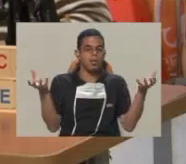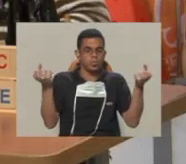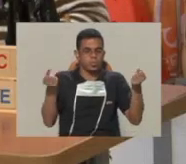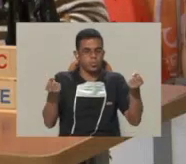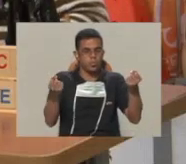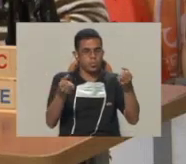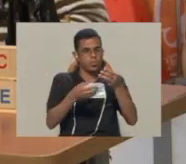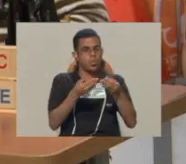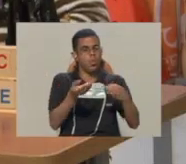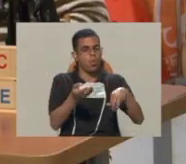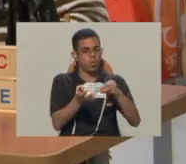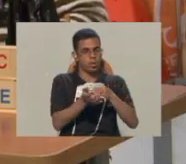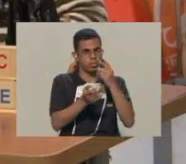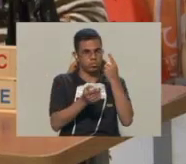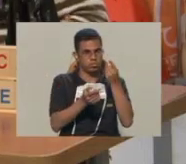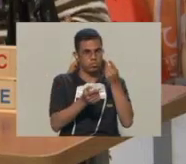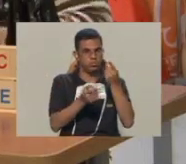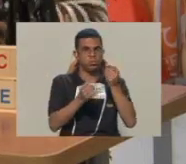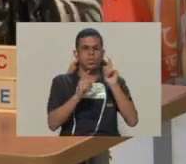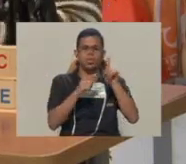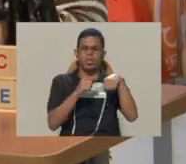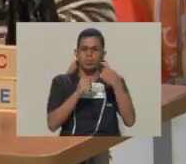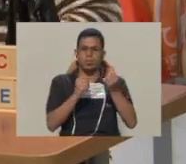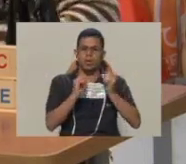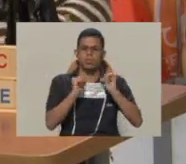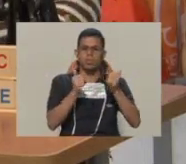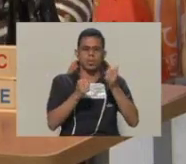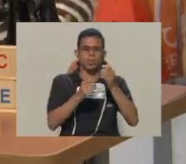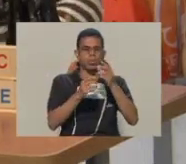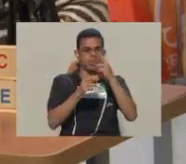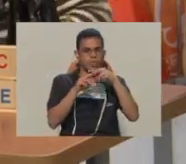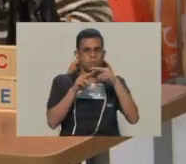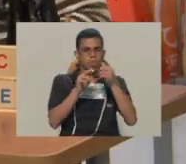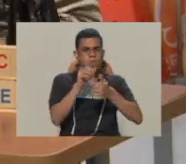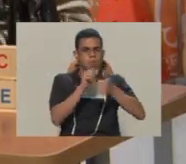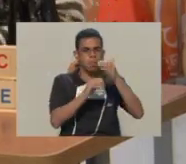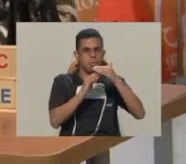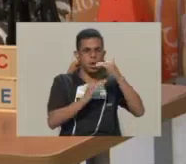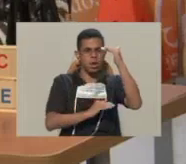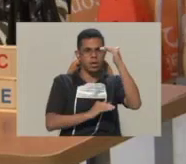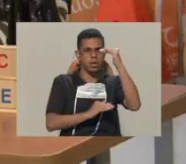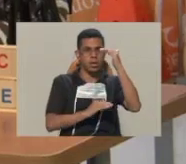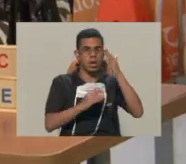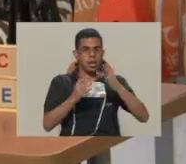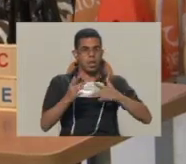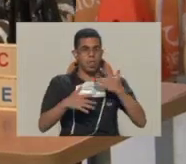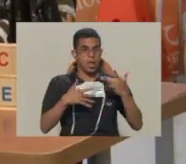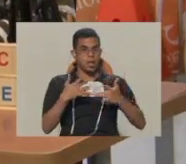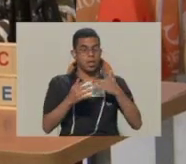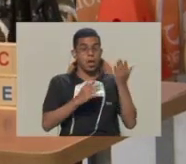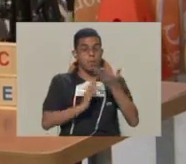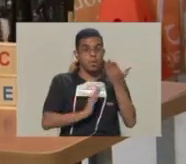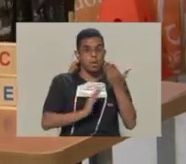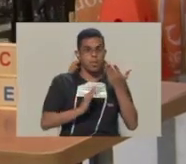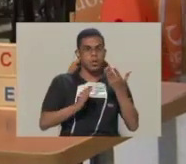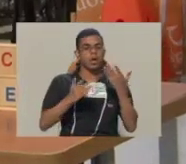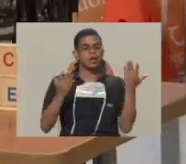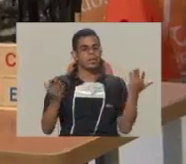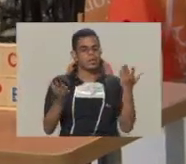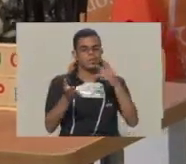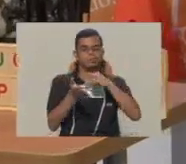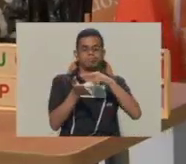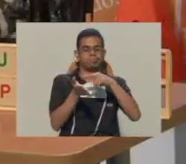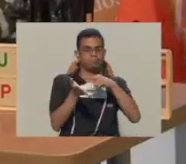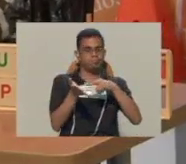ese periodo de pequeños, ¿verdad? Comenzamos ya con los más grandecitos, fíjense. Actividades importantes, los